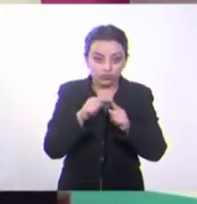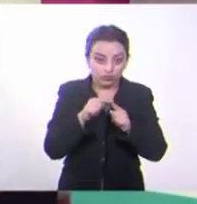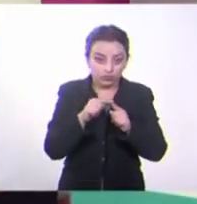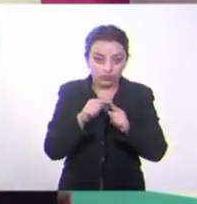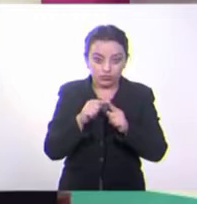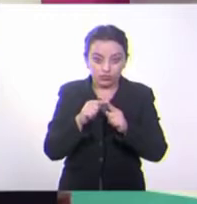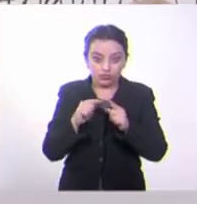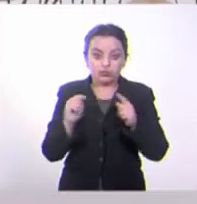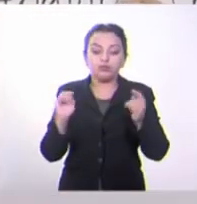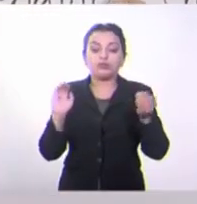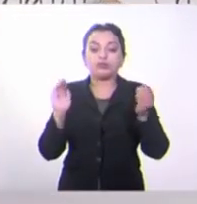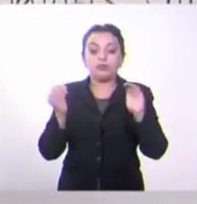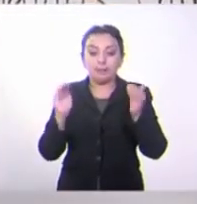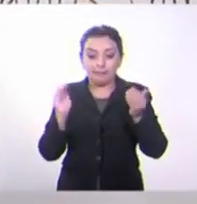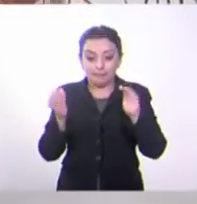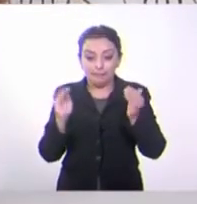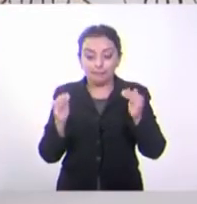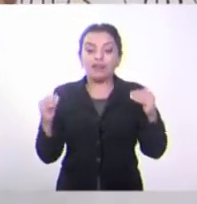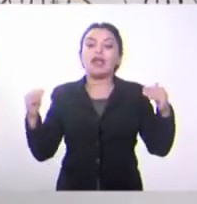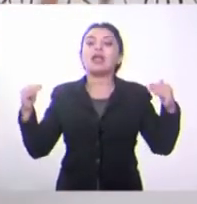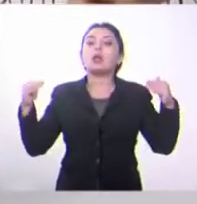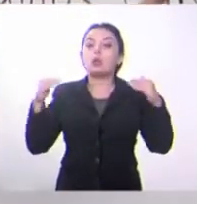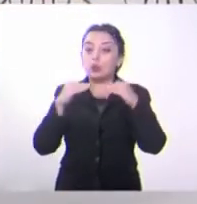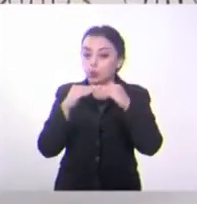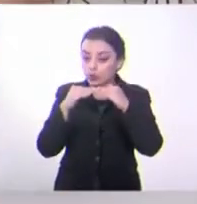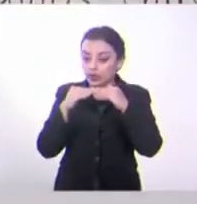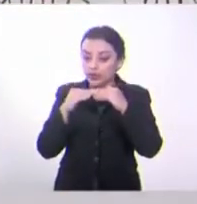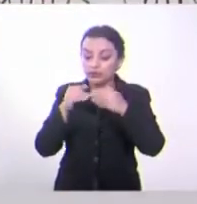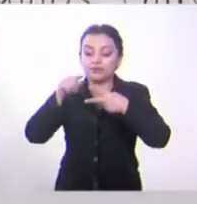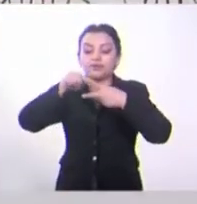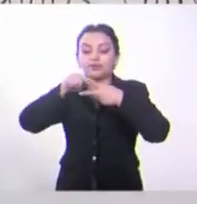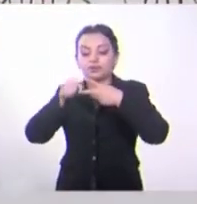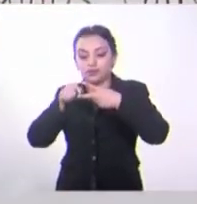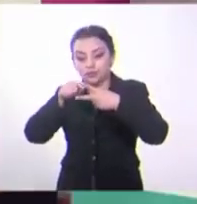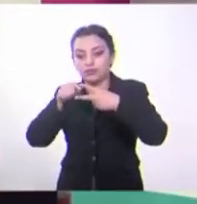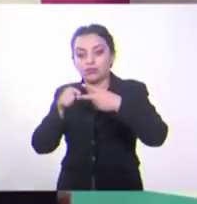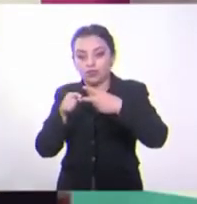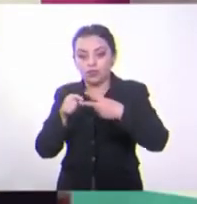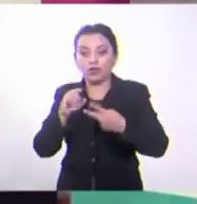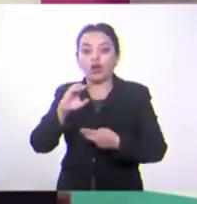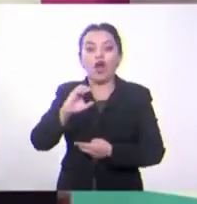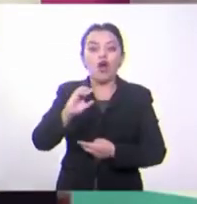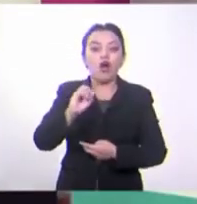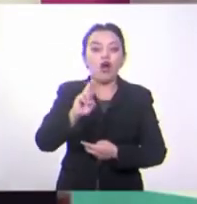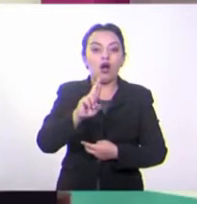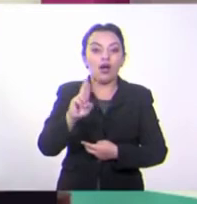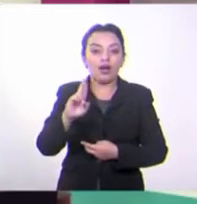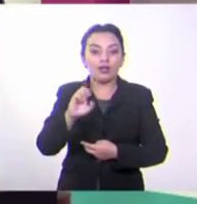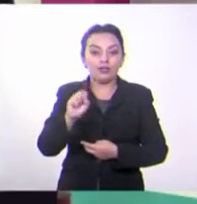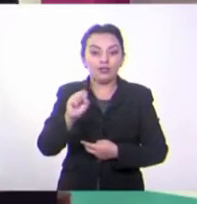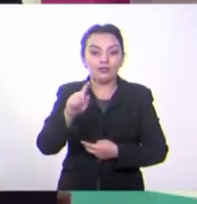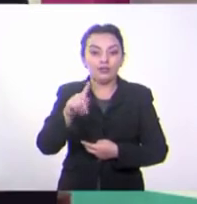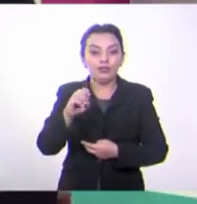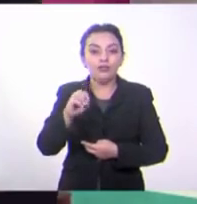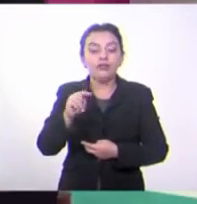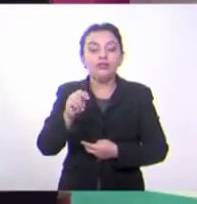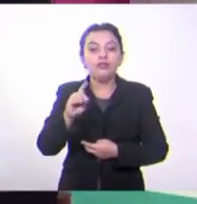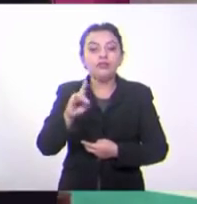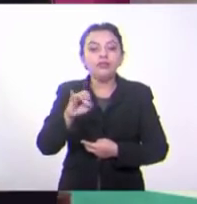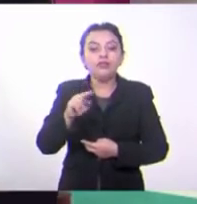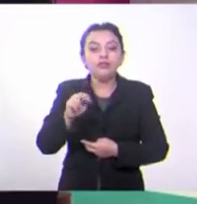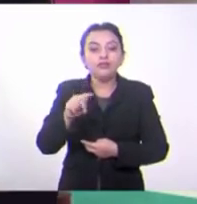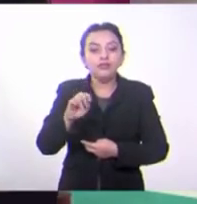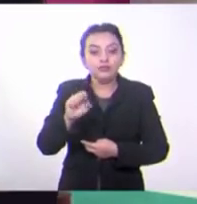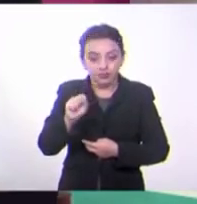son iguales. Los ángulos correspondientes. Los ¿sí? ángulos correspondientes, sí. Bien, como ya hemos